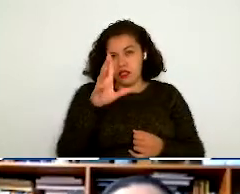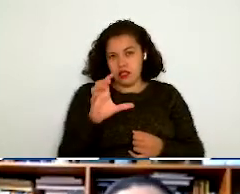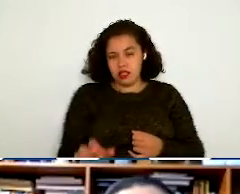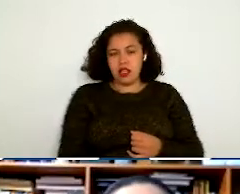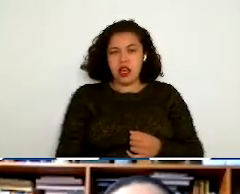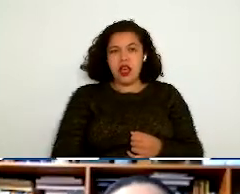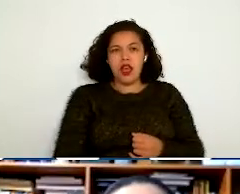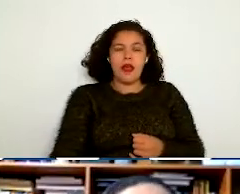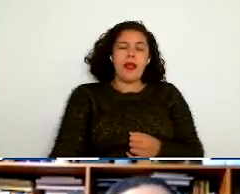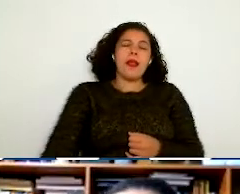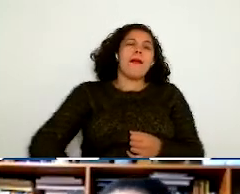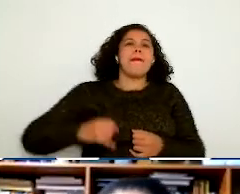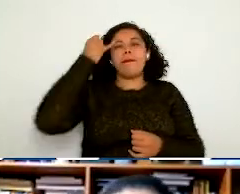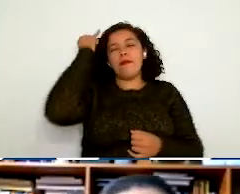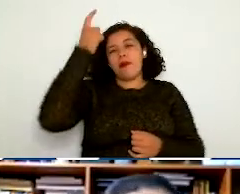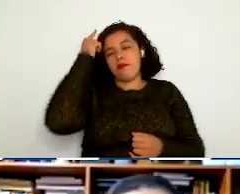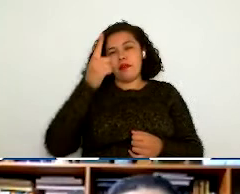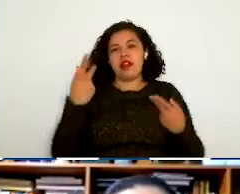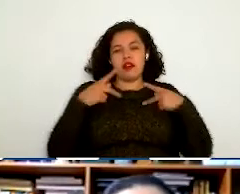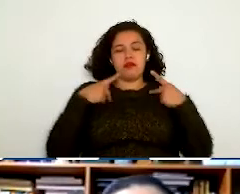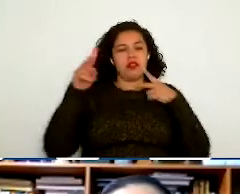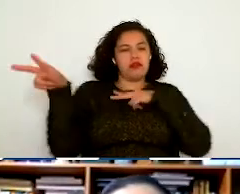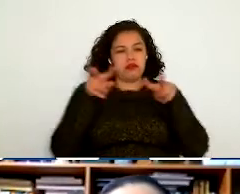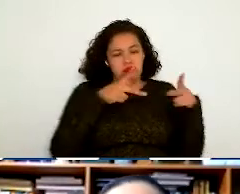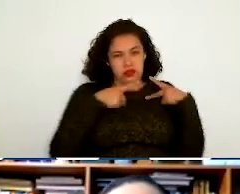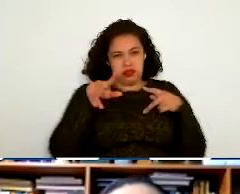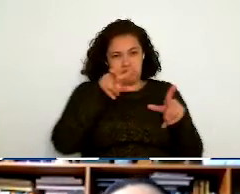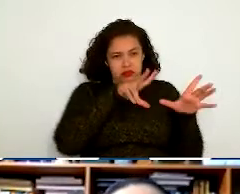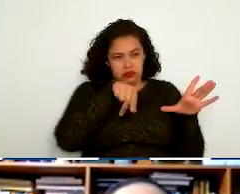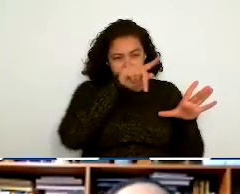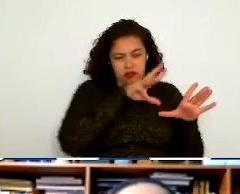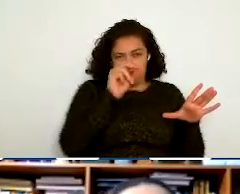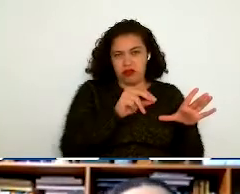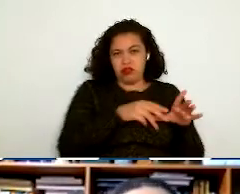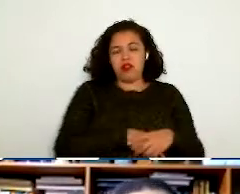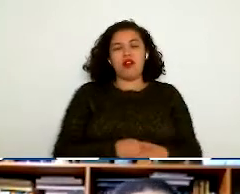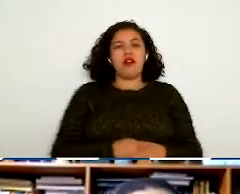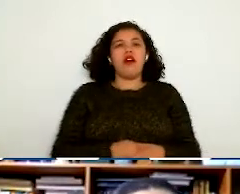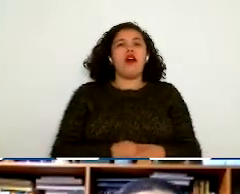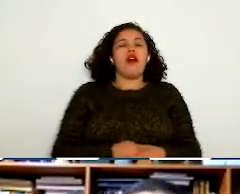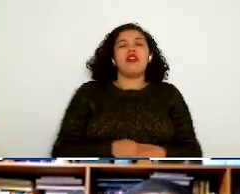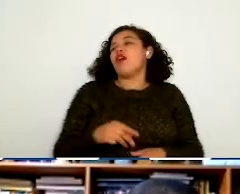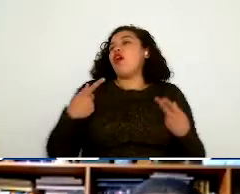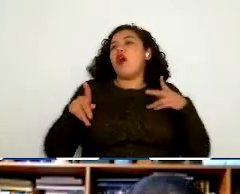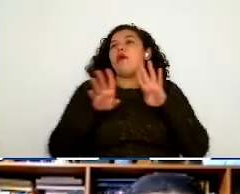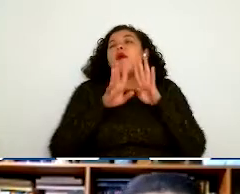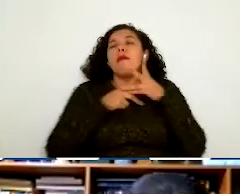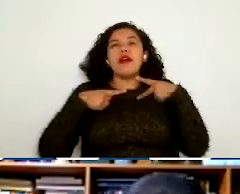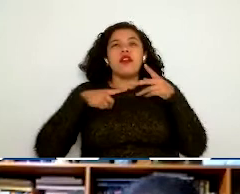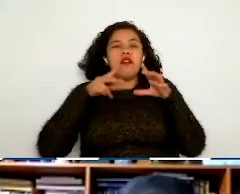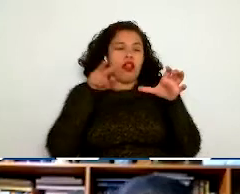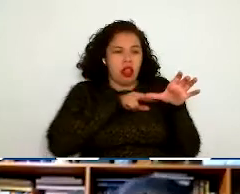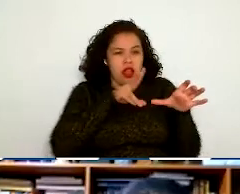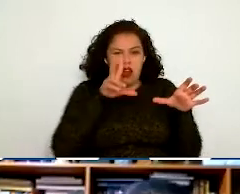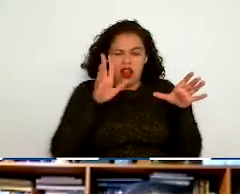la idea de no mirar hacia las personas, ¿eh? Sino de mirarlas como personas, o bueno, a veces ni siquiera